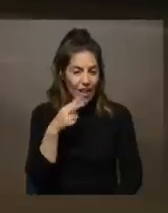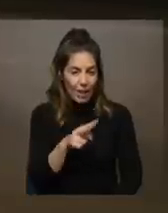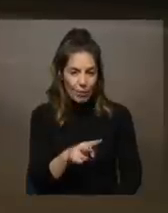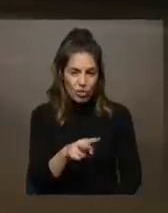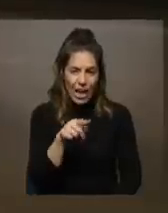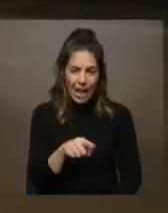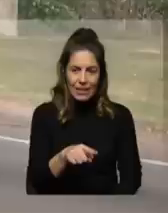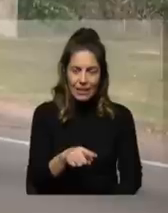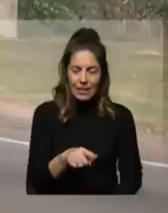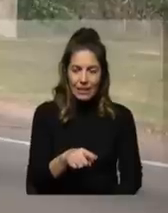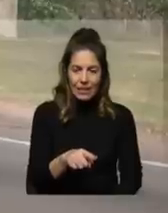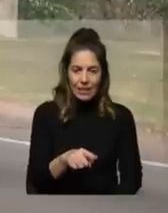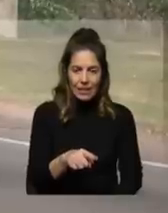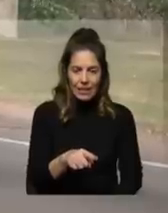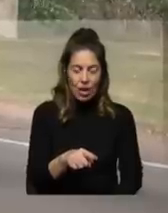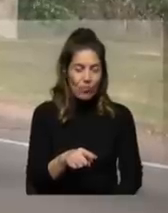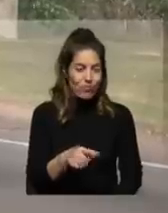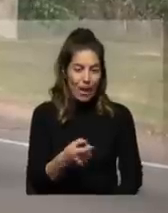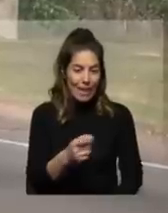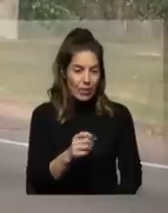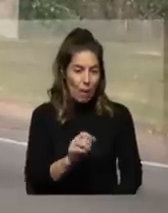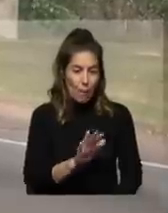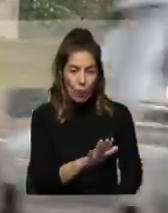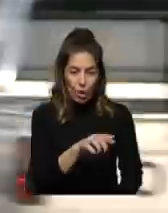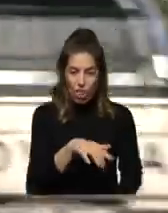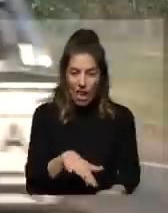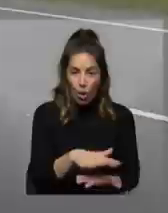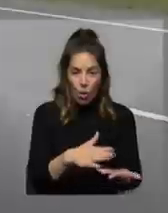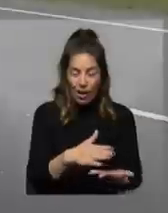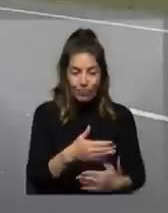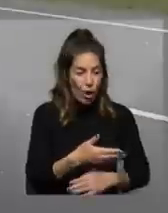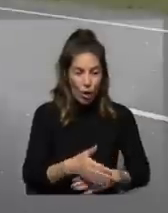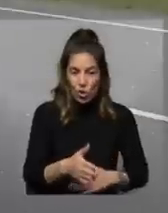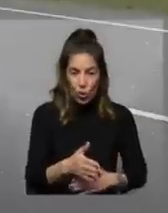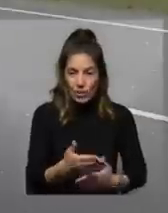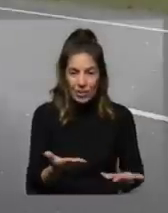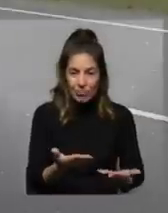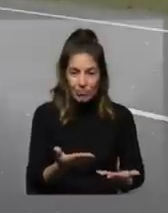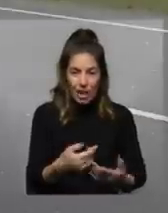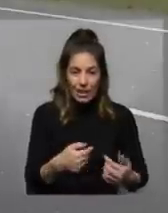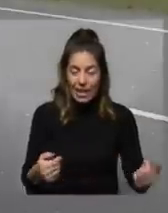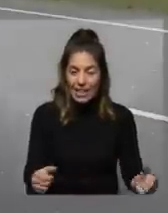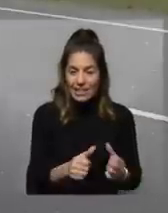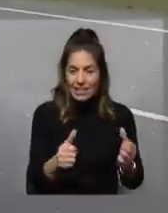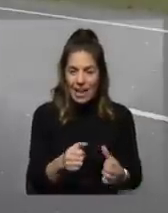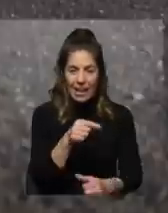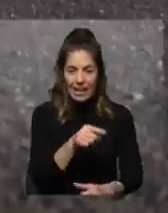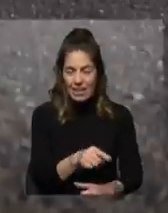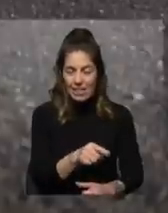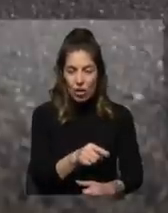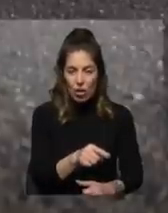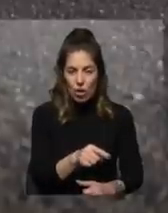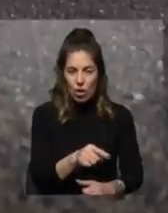Que bueno que había una una característica allí por por determinadas consecuencias casuísticas que hacían de Que bueno que